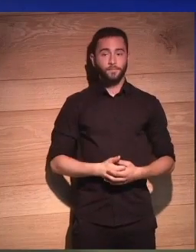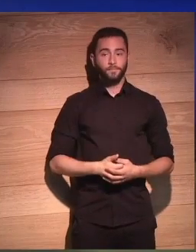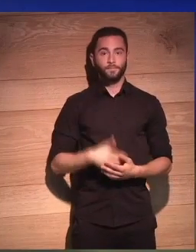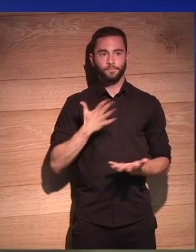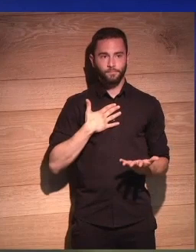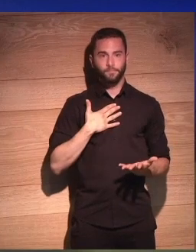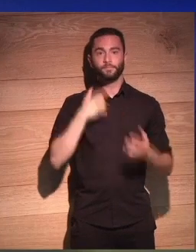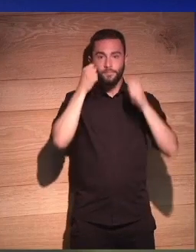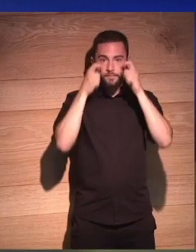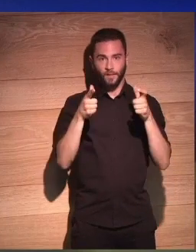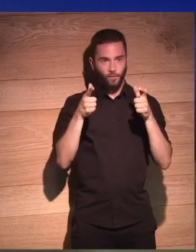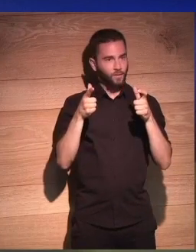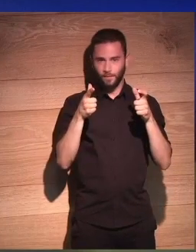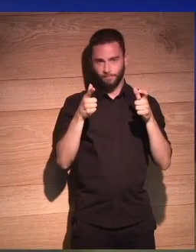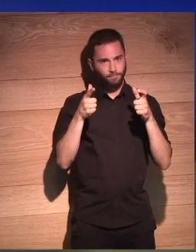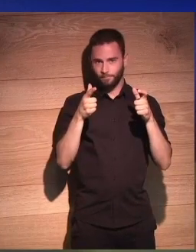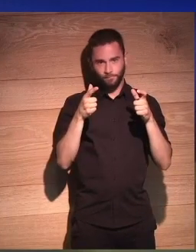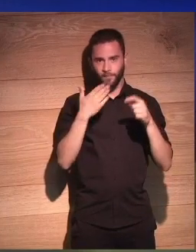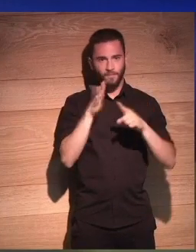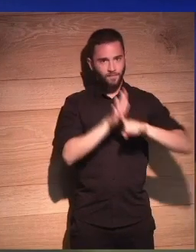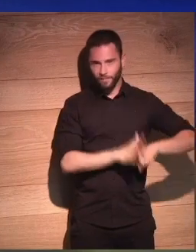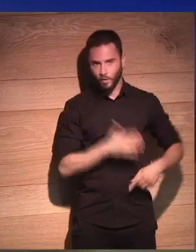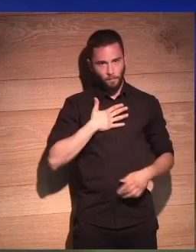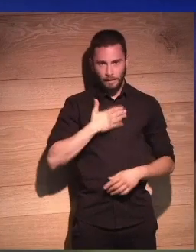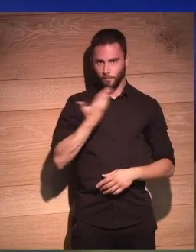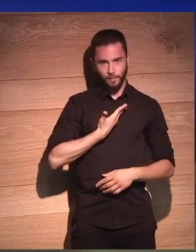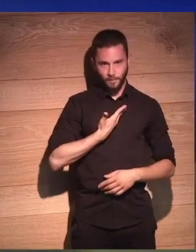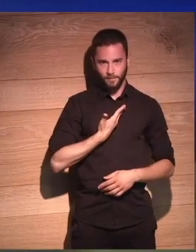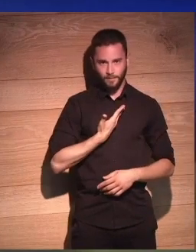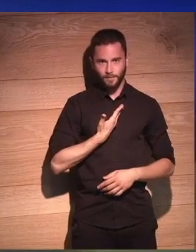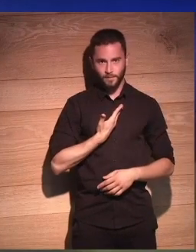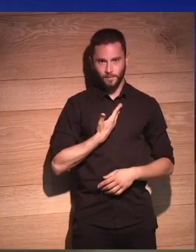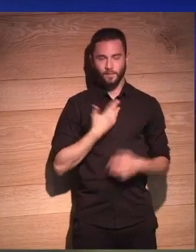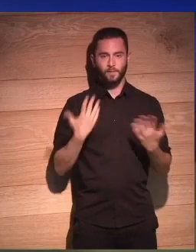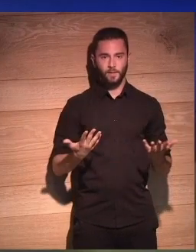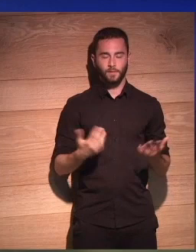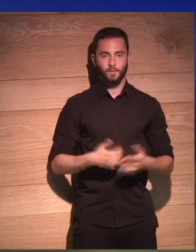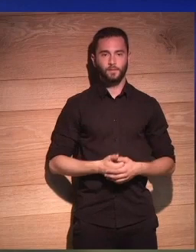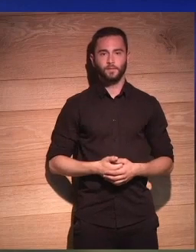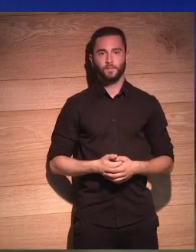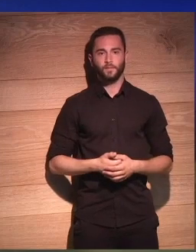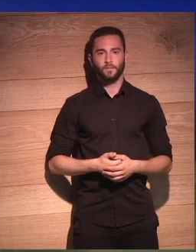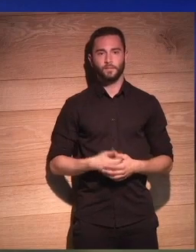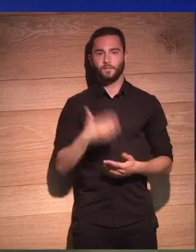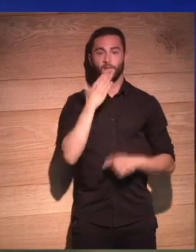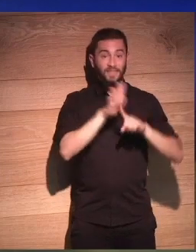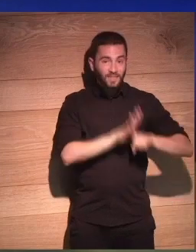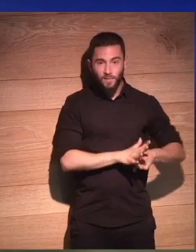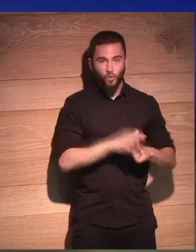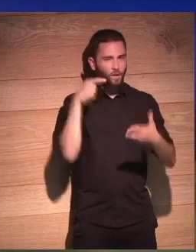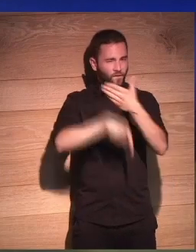Y me di cuenta de que esto me hacía mal. Y eso es un poco, el edadismo en el